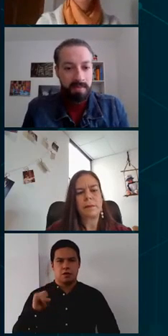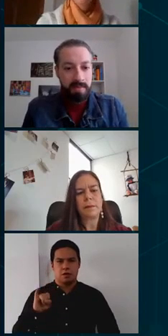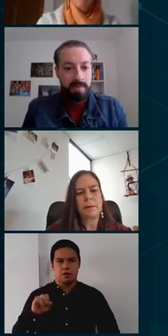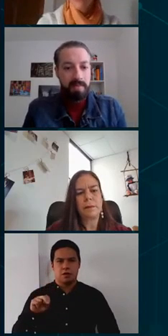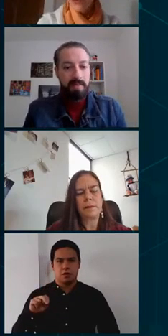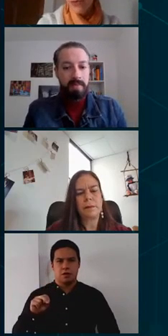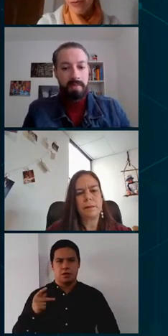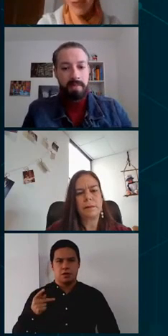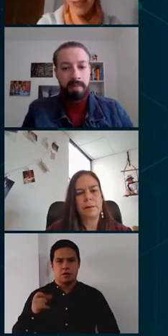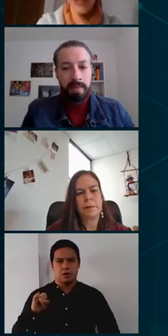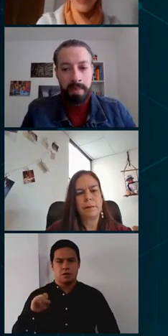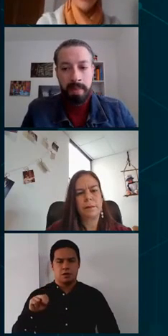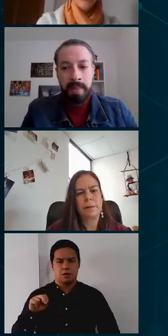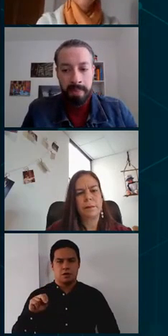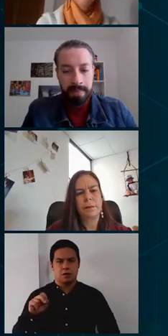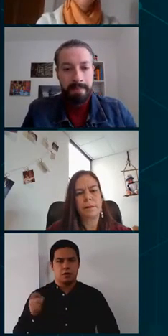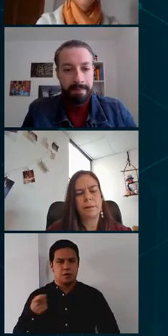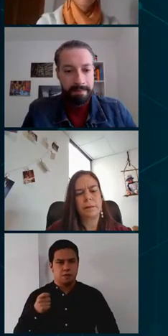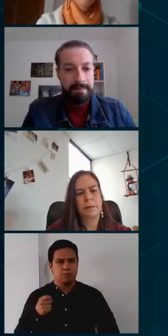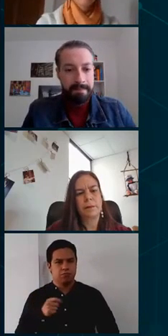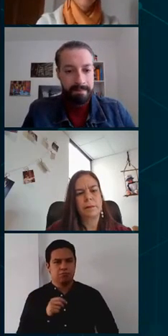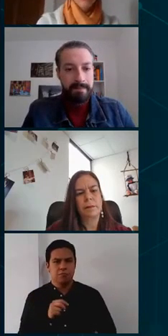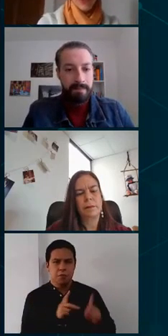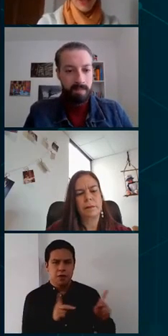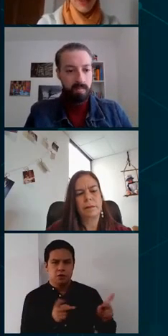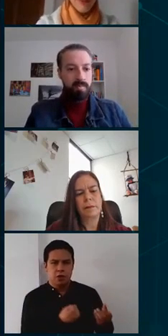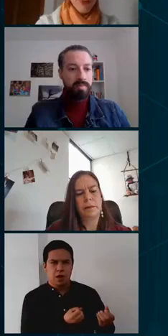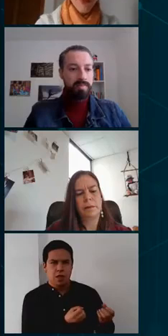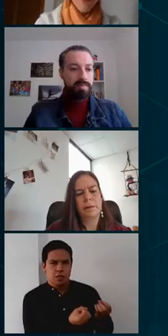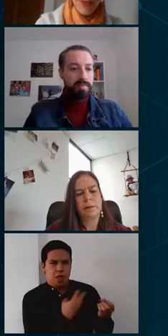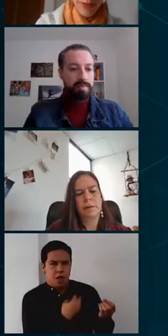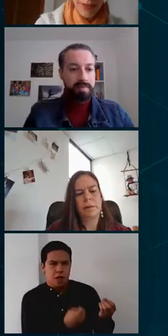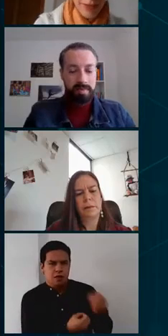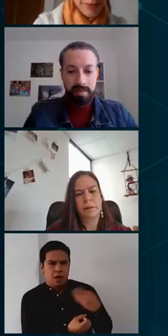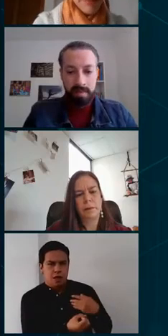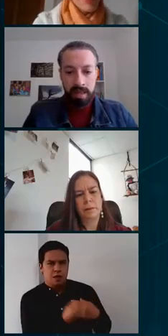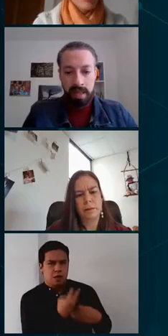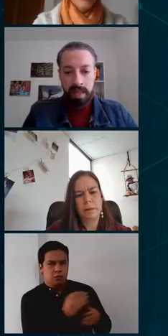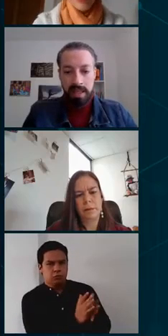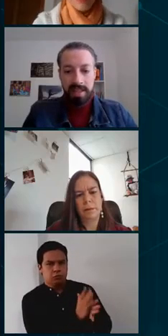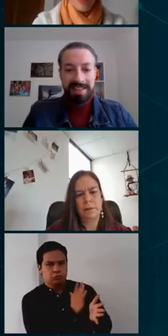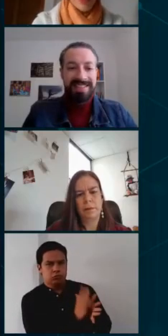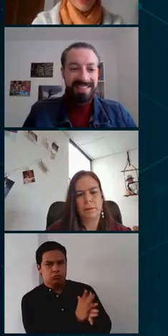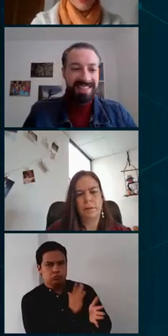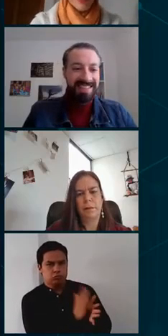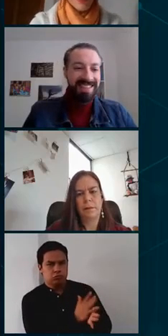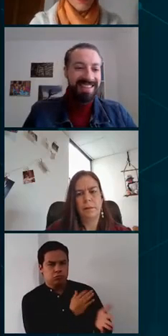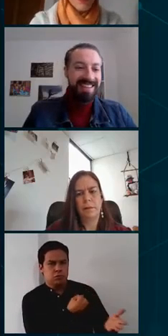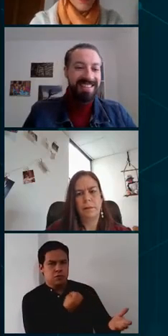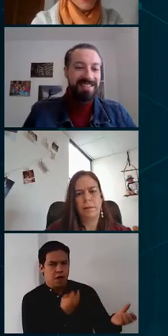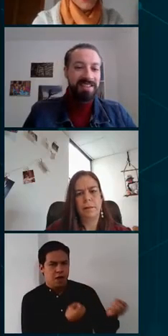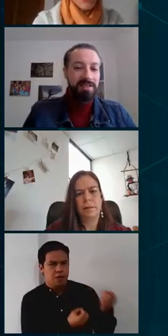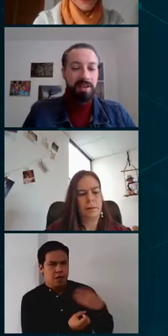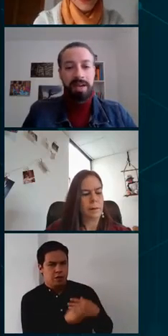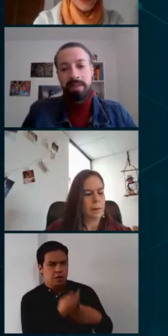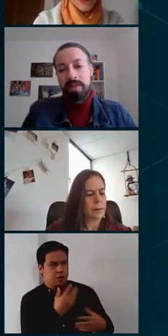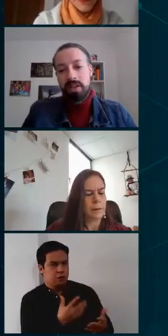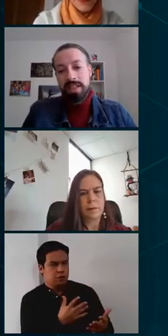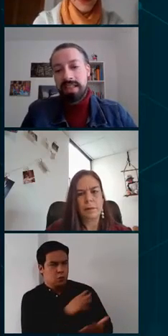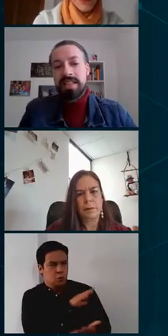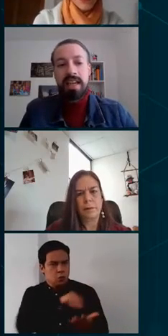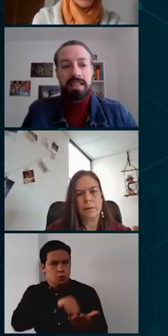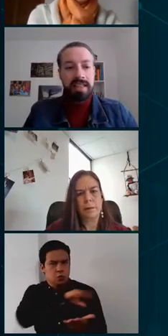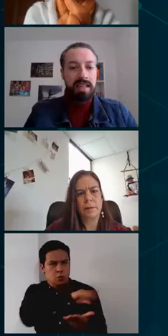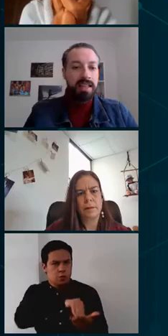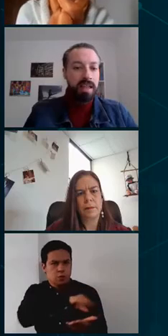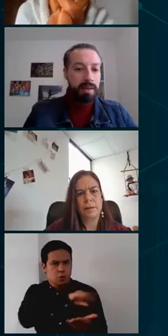nos encontramos, cierto, en esa investigación que hicimos? Y Andrés, adelante. Listo, Claudia. Bueno,